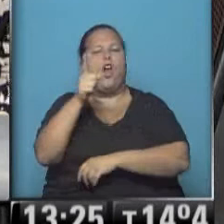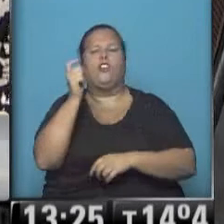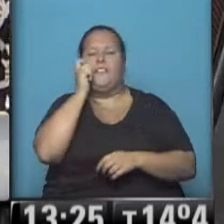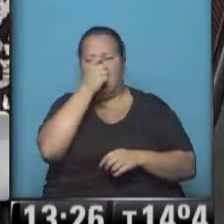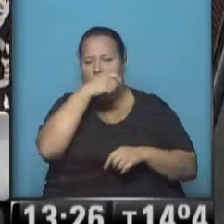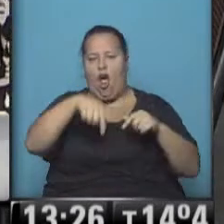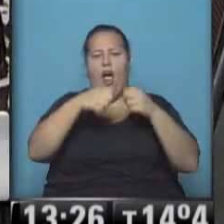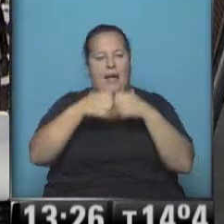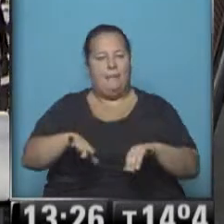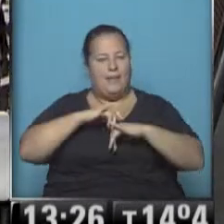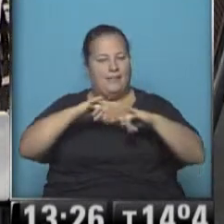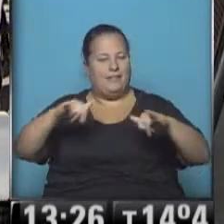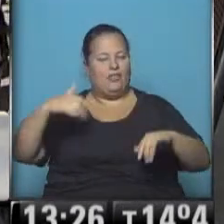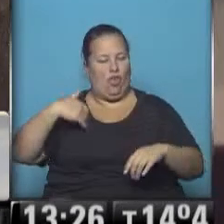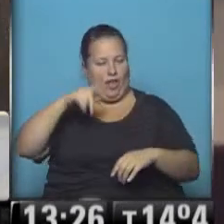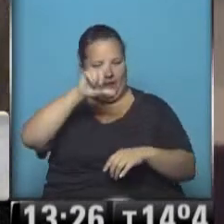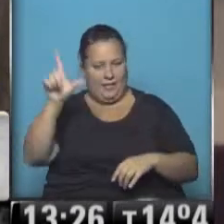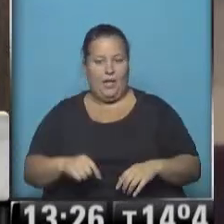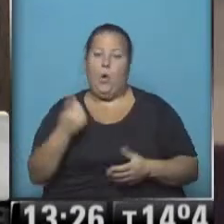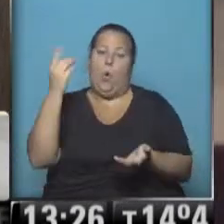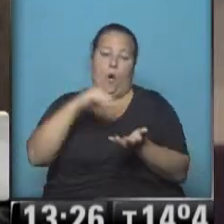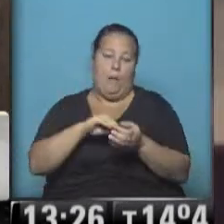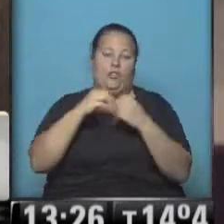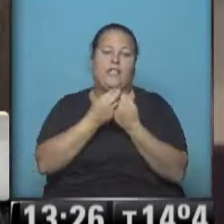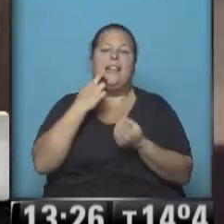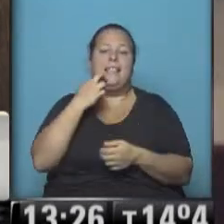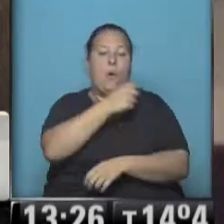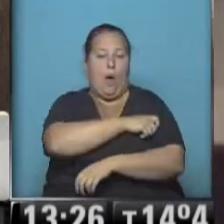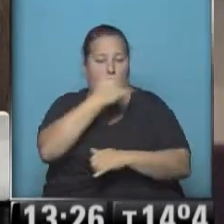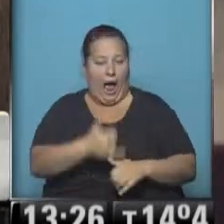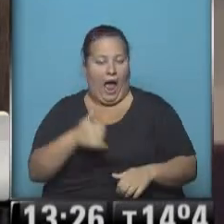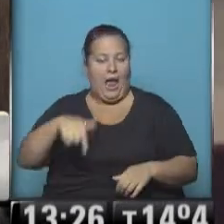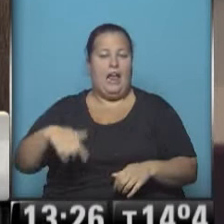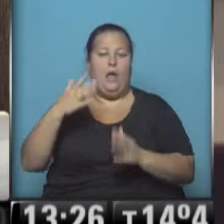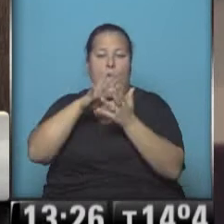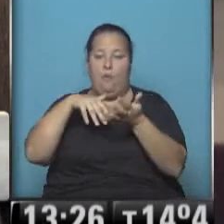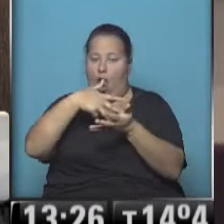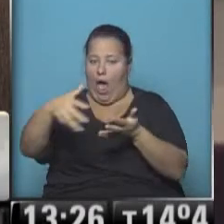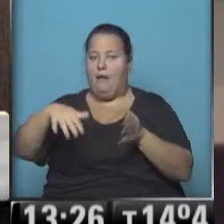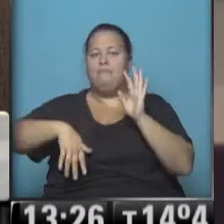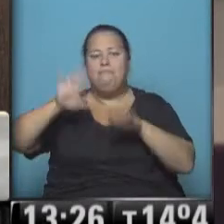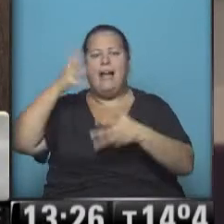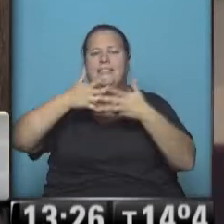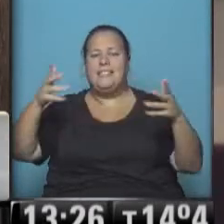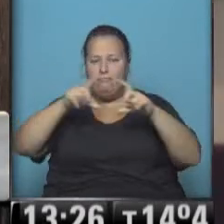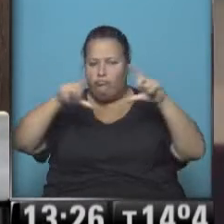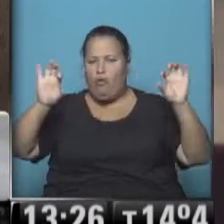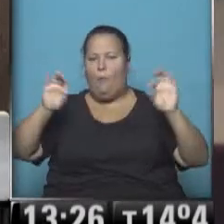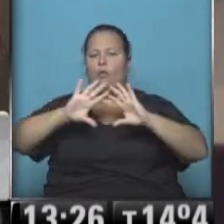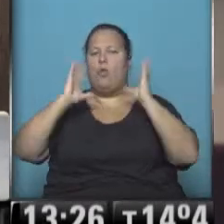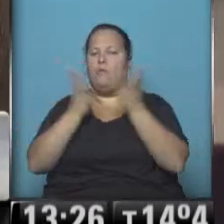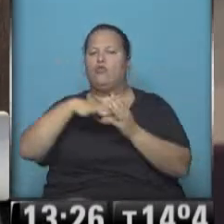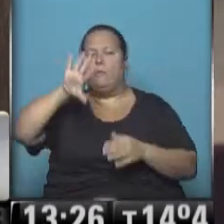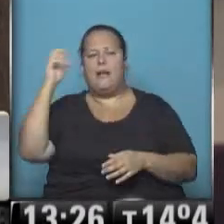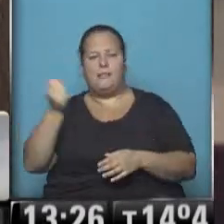comienza hoy justamente la campaña en todo el país bueno es un además de las 19 vacunas que tenemos a nuestro programa que es el más grande que en el mundo el más